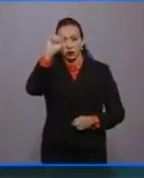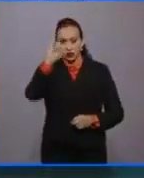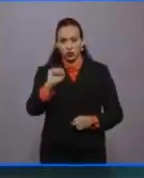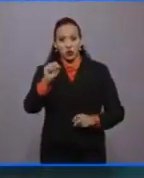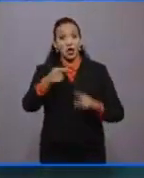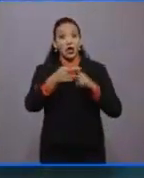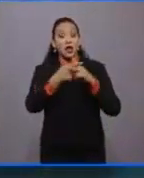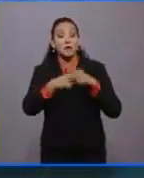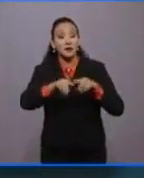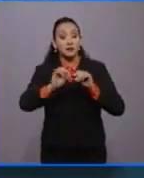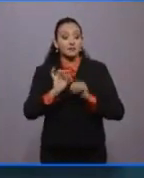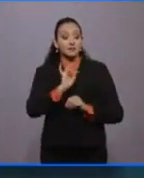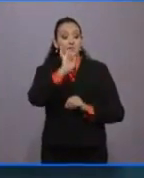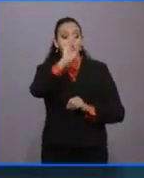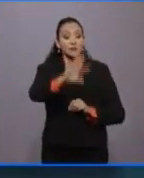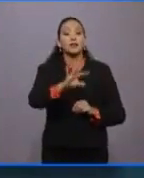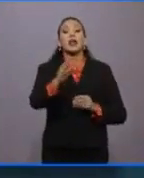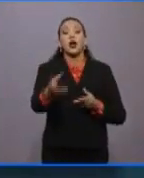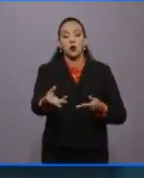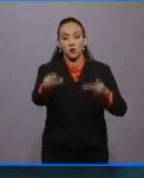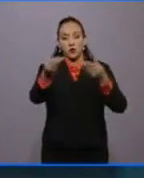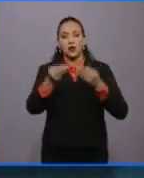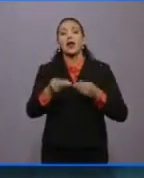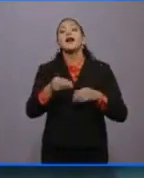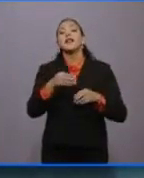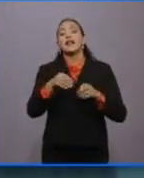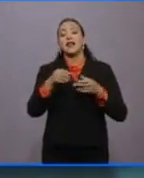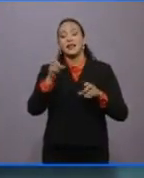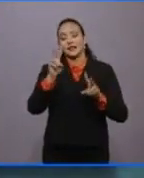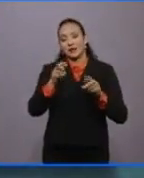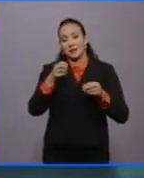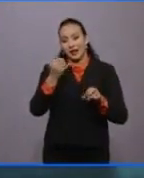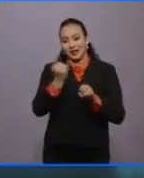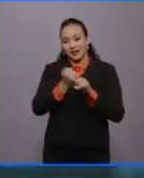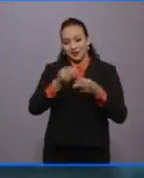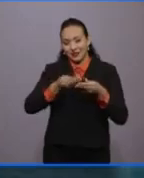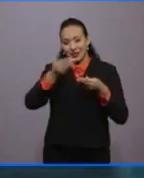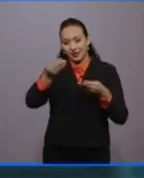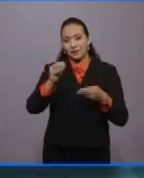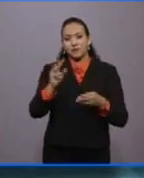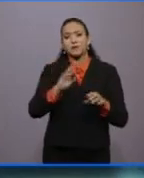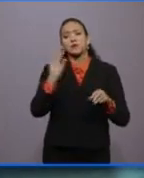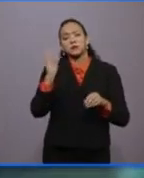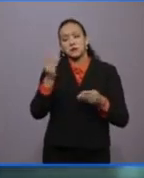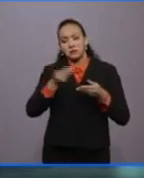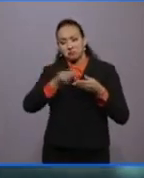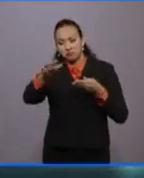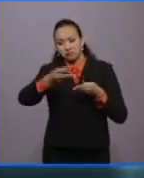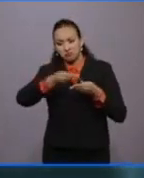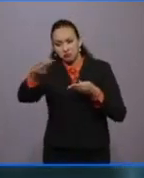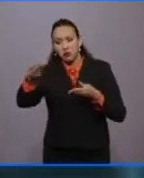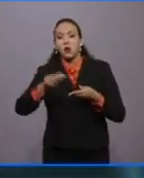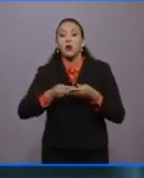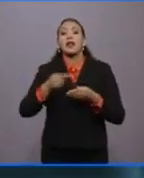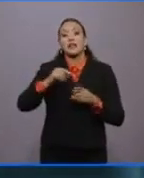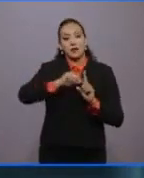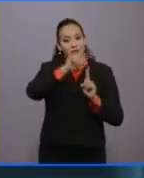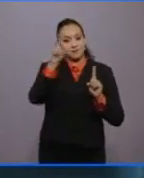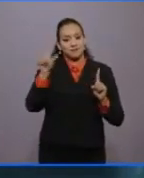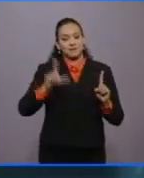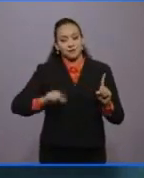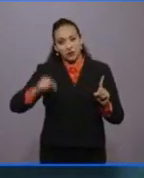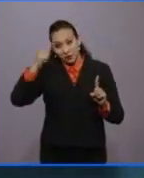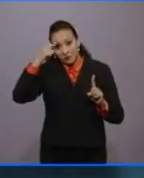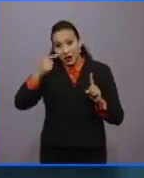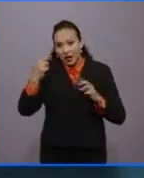Sur inició el envío y recepción de exhortos electrónicos en materia laboral entre los tribunales en la materia de toda la República